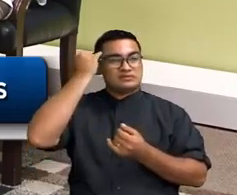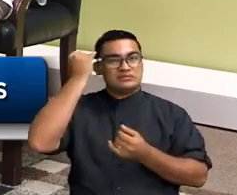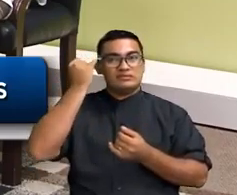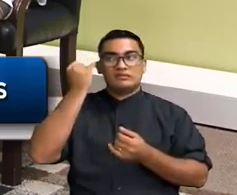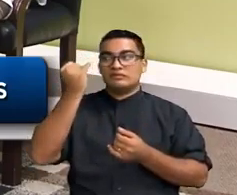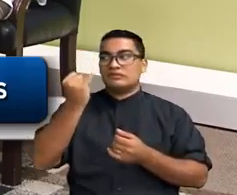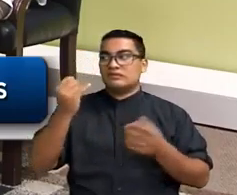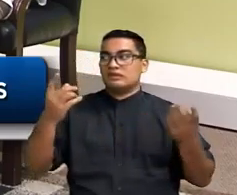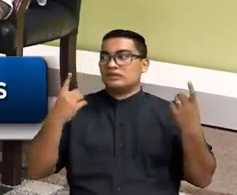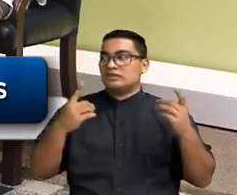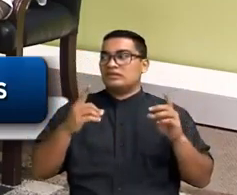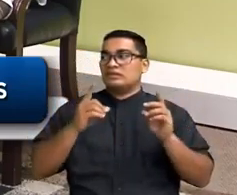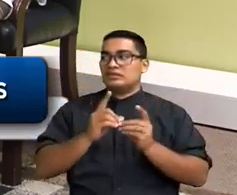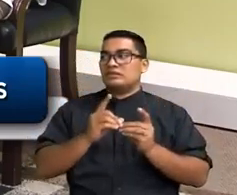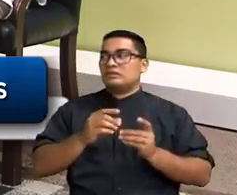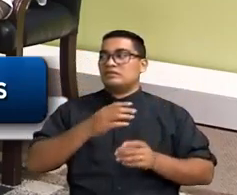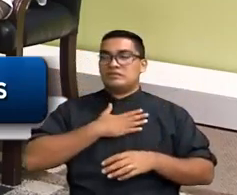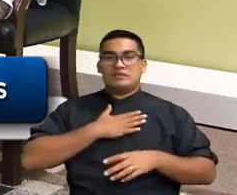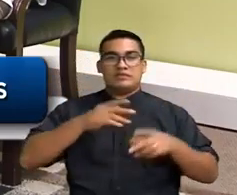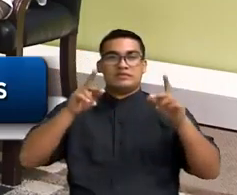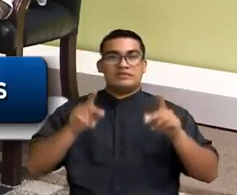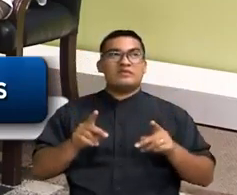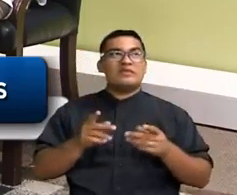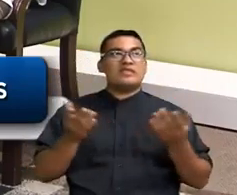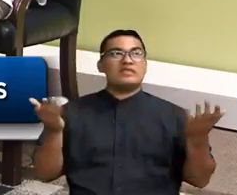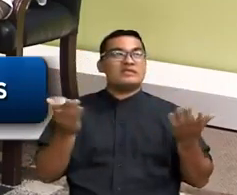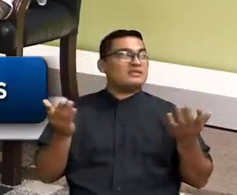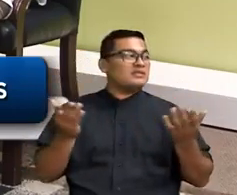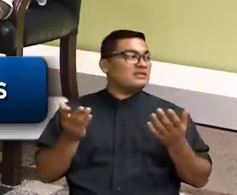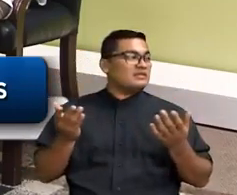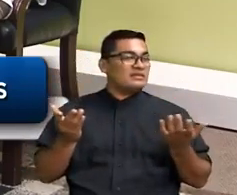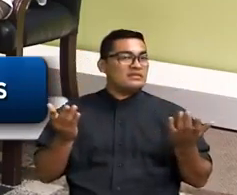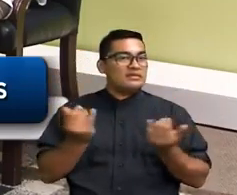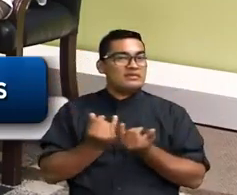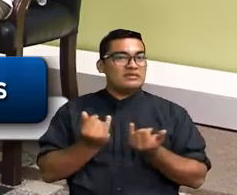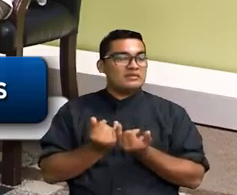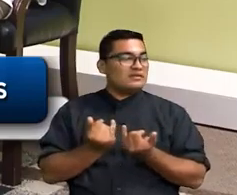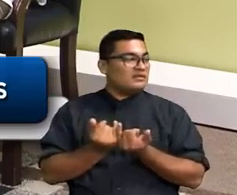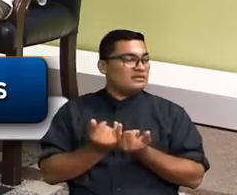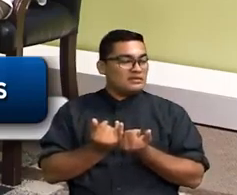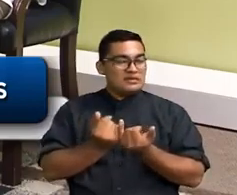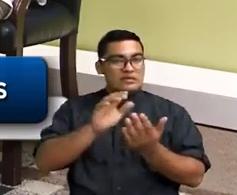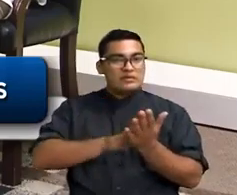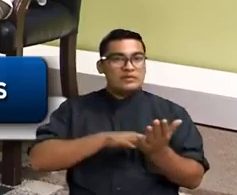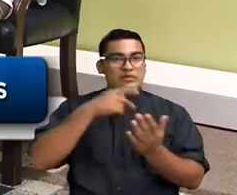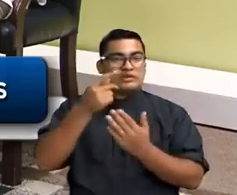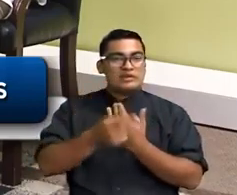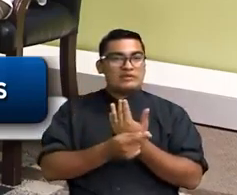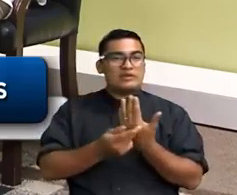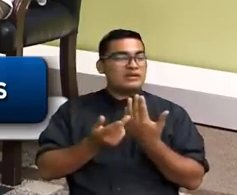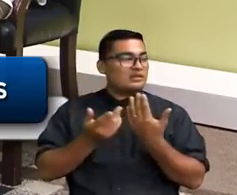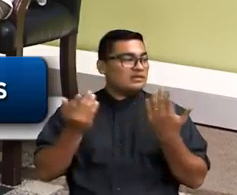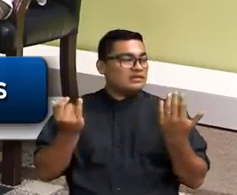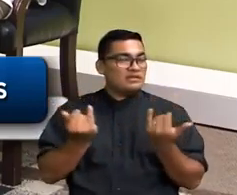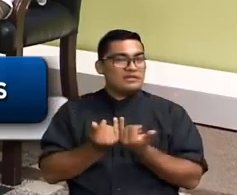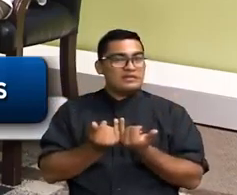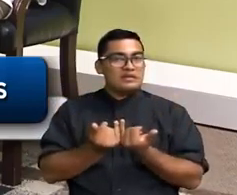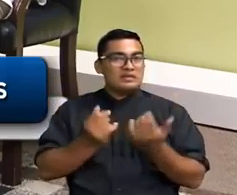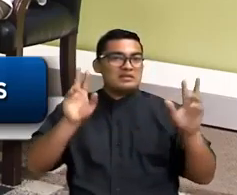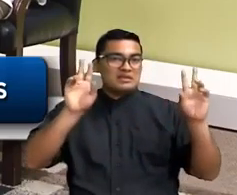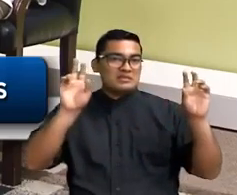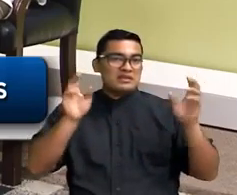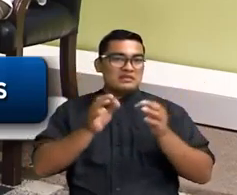la dirección, de mi persona. Qué bueno. Decidimos, con colaboración de ellos, pues hacer este programa que ha llevado temáticas